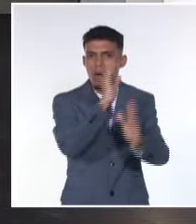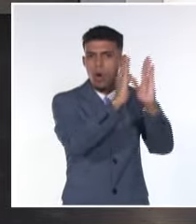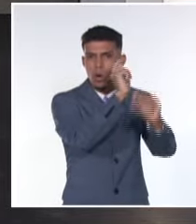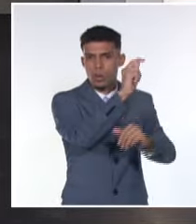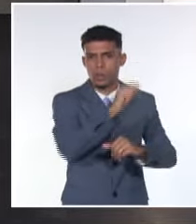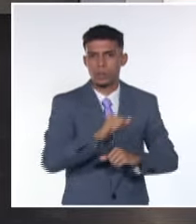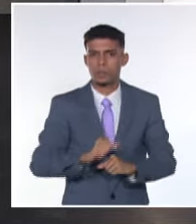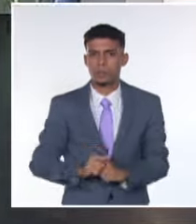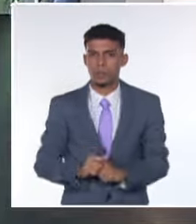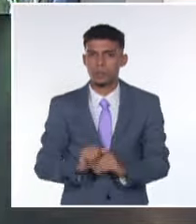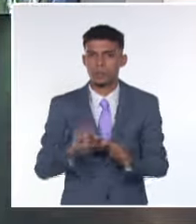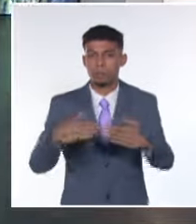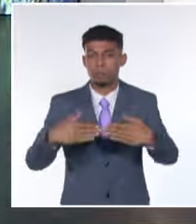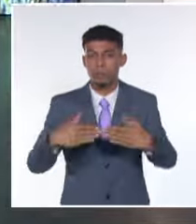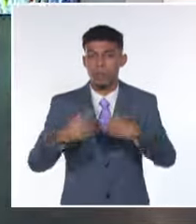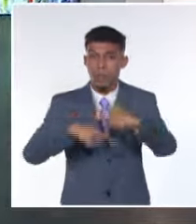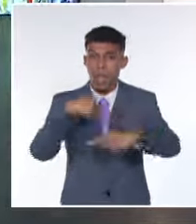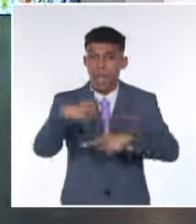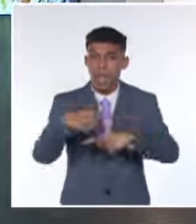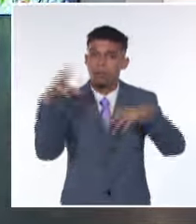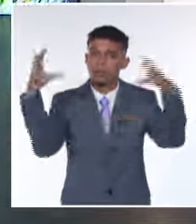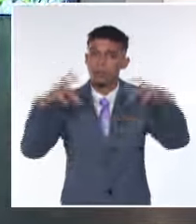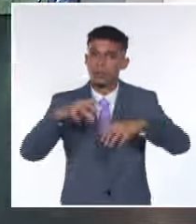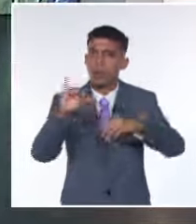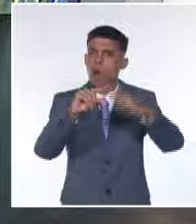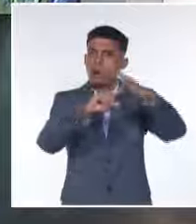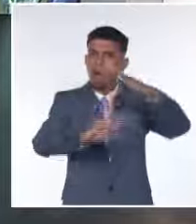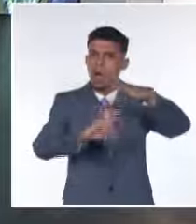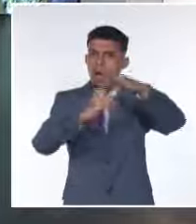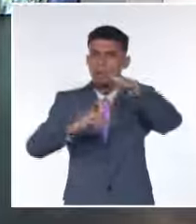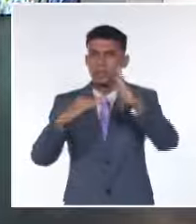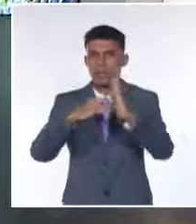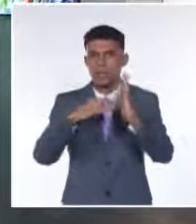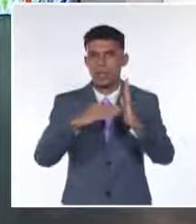que para la jornada de mañana, chubascos y también tormentas eléctricas durante la tarde